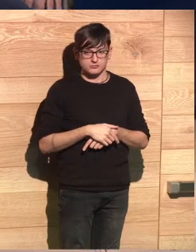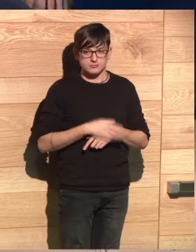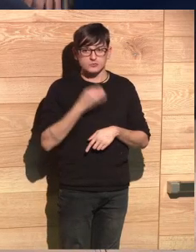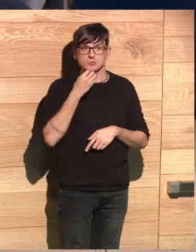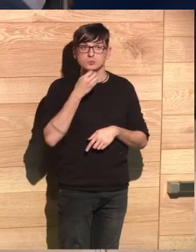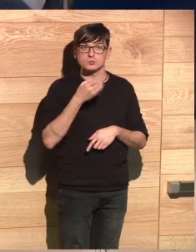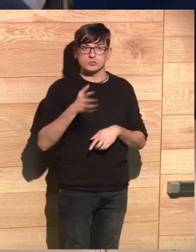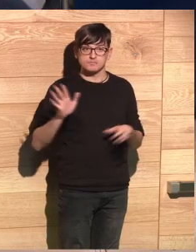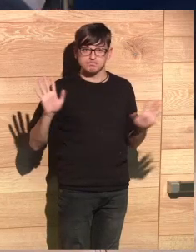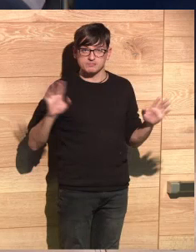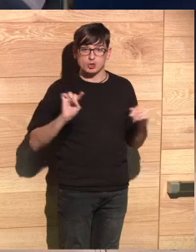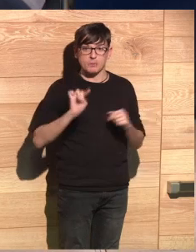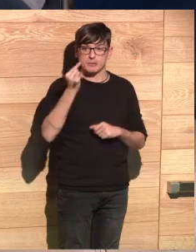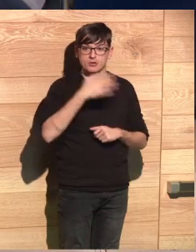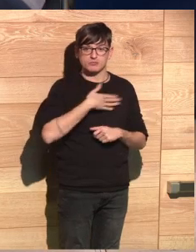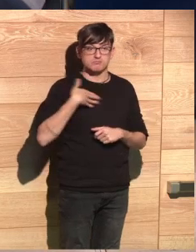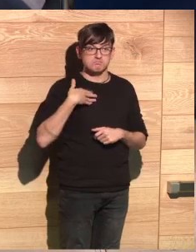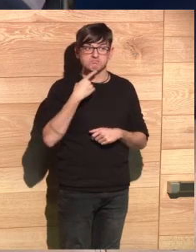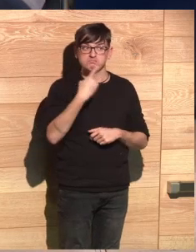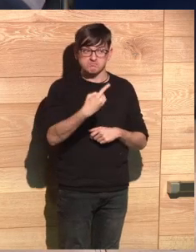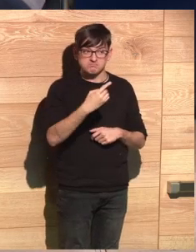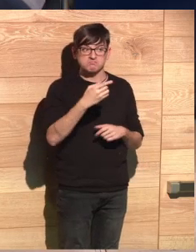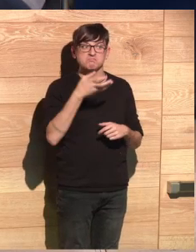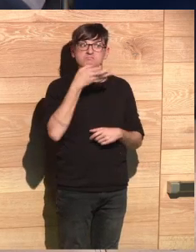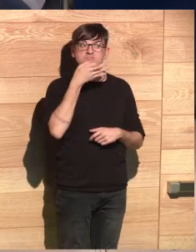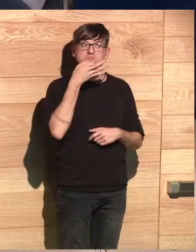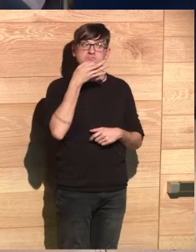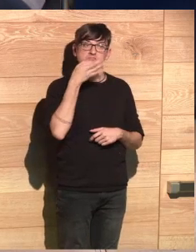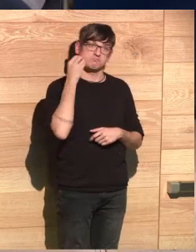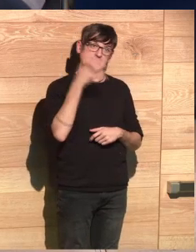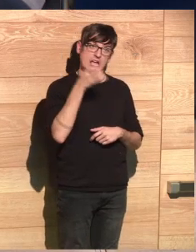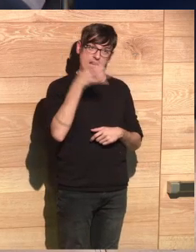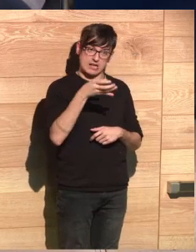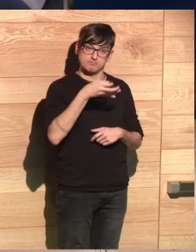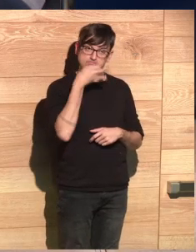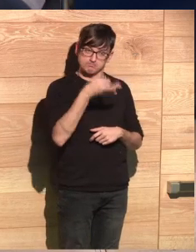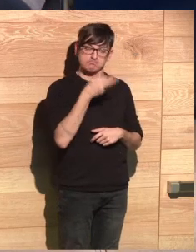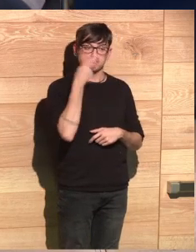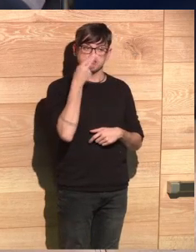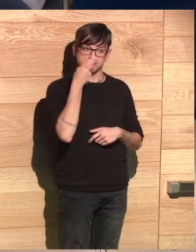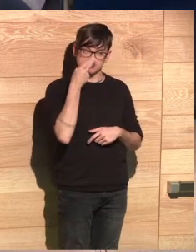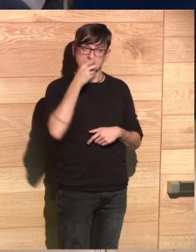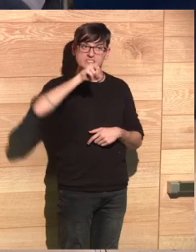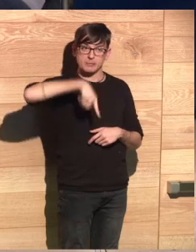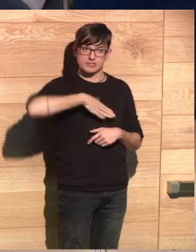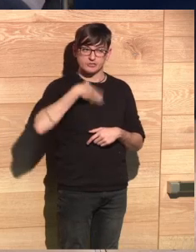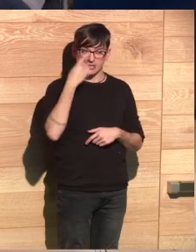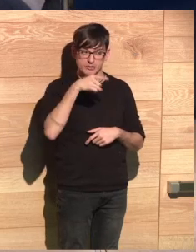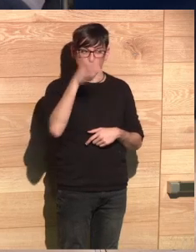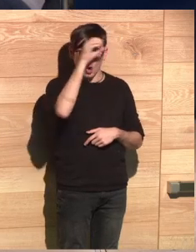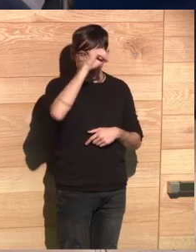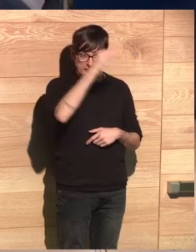Bueno, primero quería decir que me ha interesado mucho la charla, en primer lugar. Y después quería saber